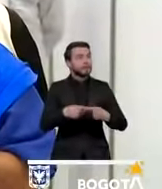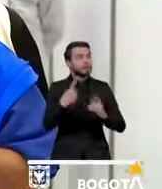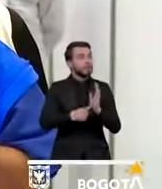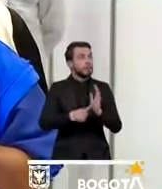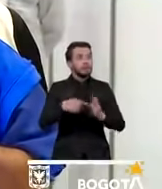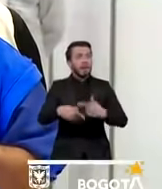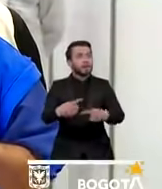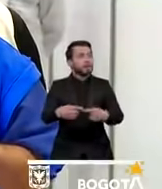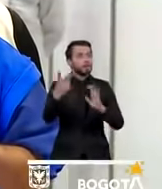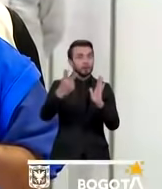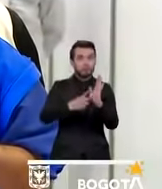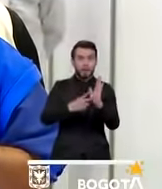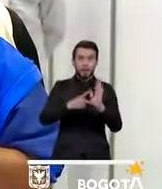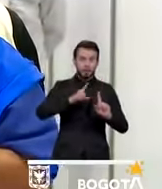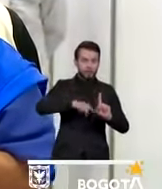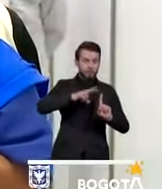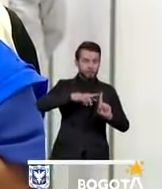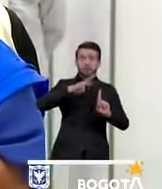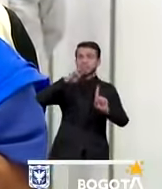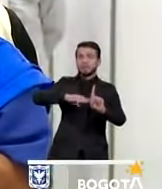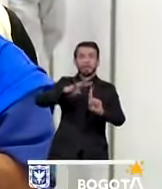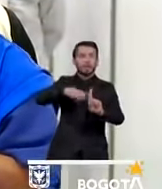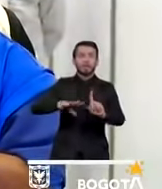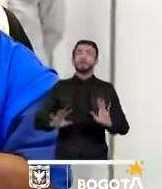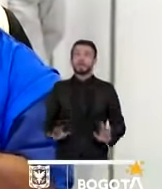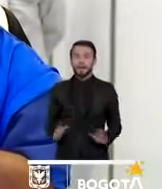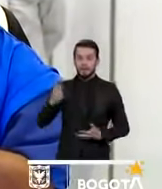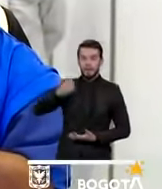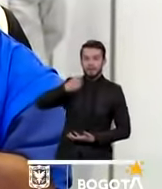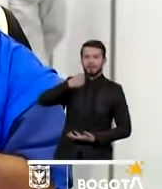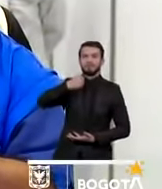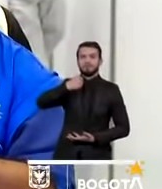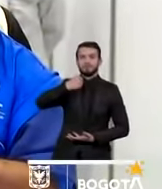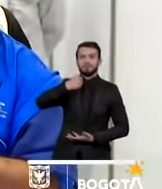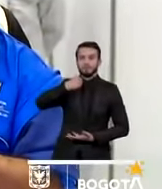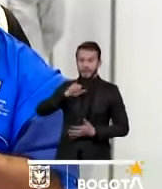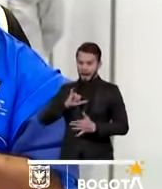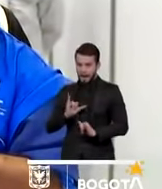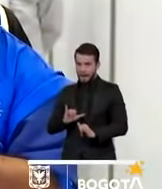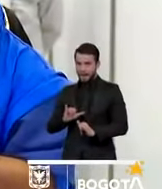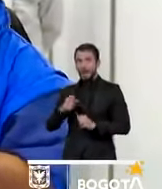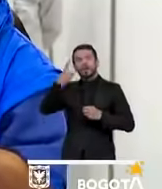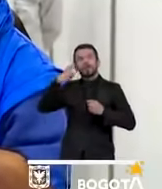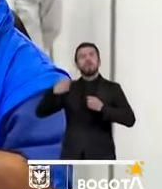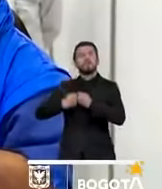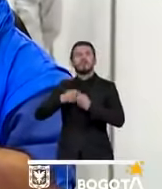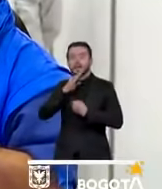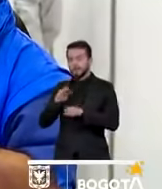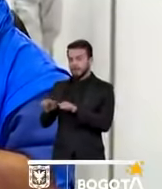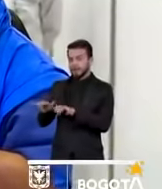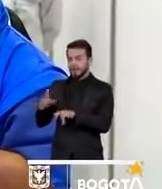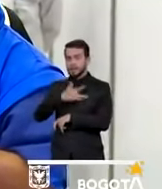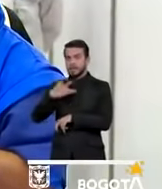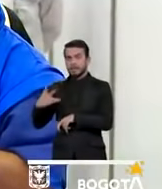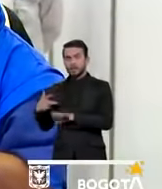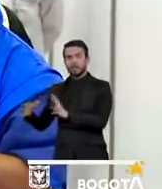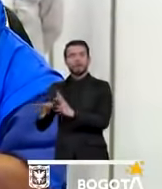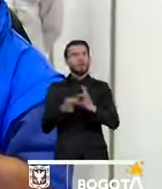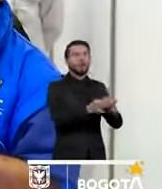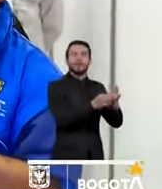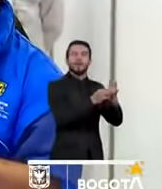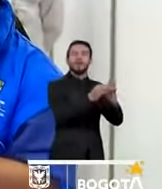fondos, digamos, destinados a través de un convenio que se hizo entre la Alcaldía, la Secretaría de Salud y la subred de Centro Oriente, que